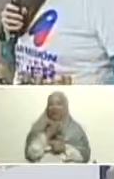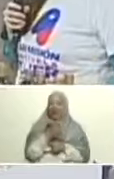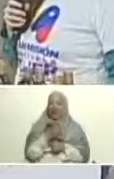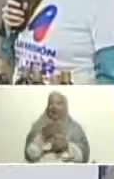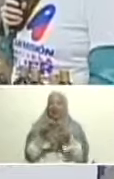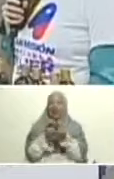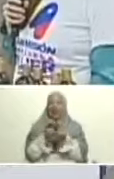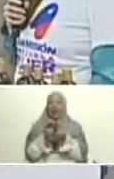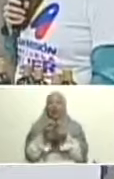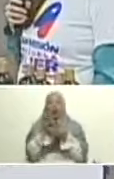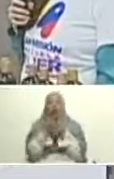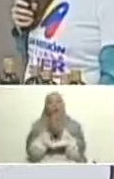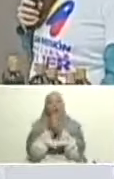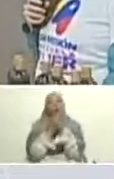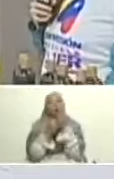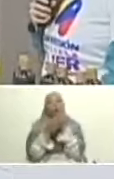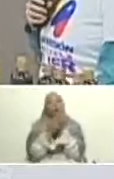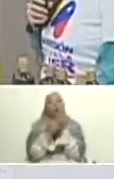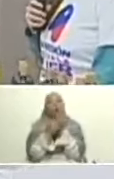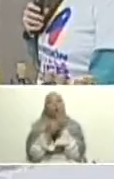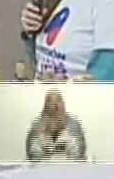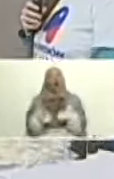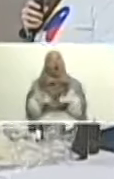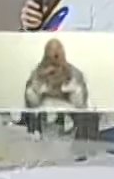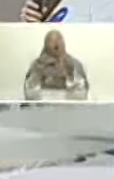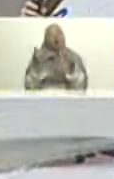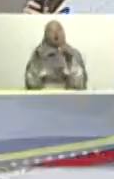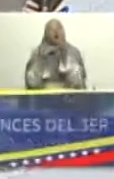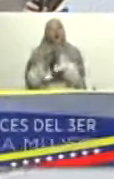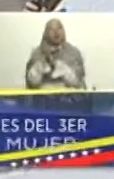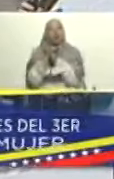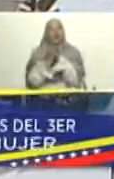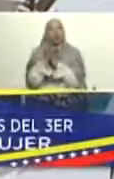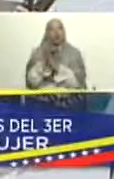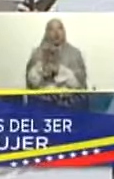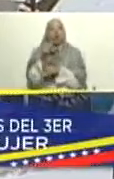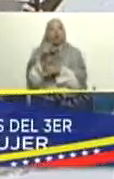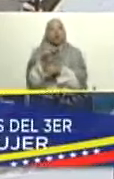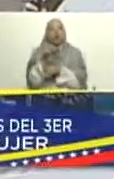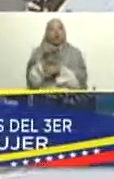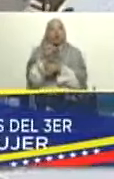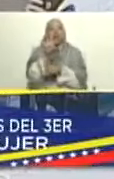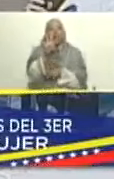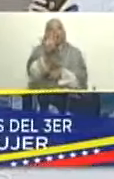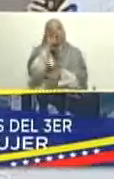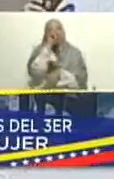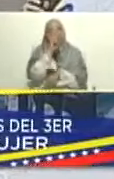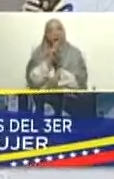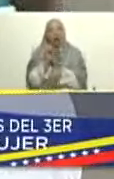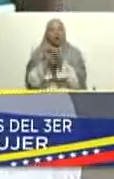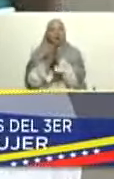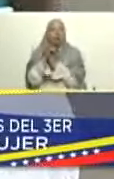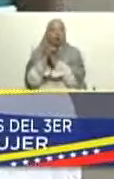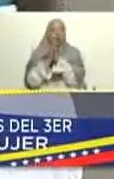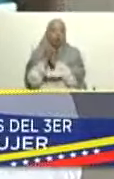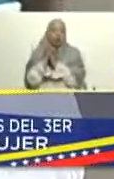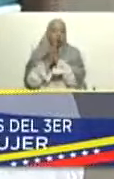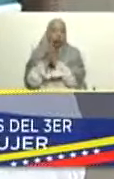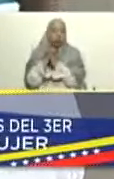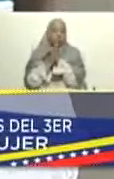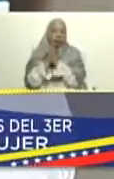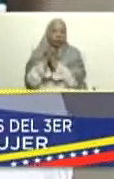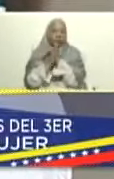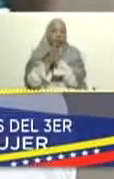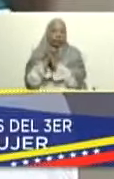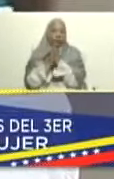cremas corporales. Tengo. ¿Cuándo empezaste tú con el emprendimiento? Mire, presidente, yo tengo aproximadamente casi más de 4 años y medio con qué el emprendimiento.